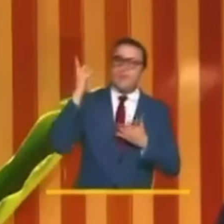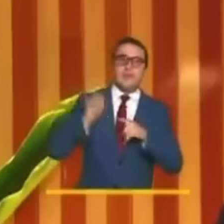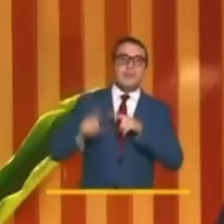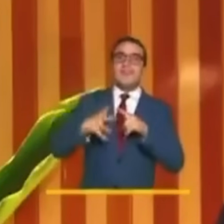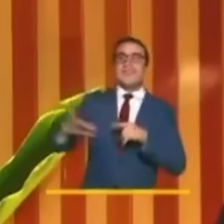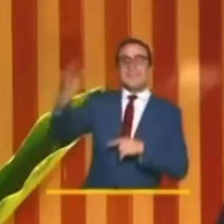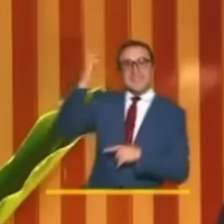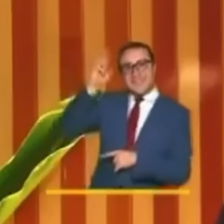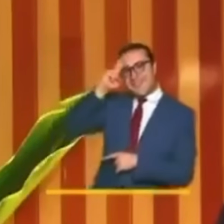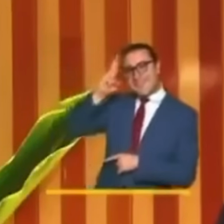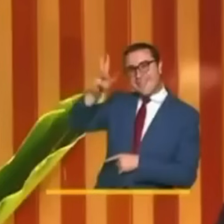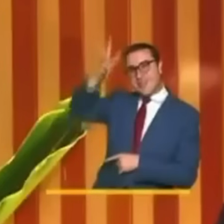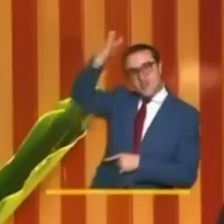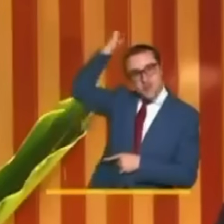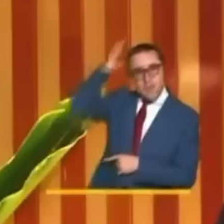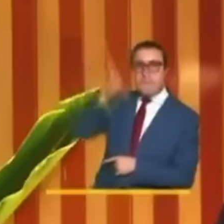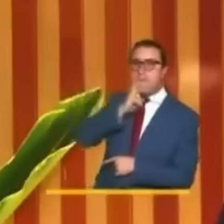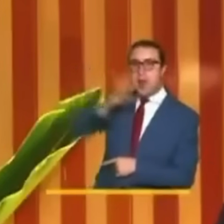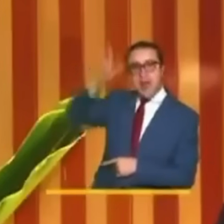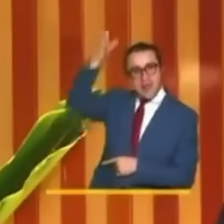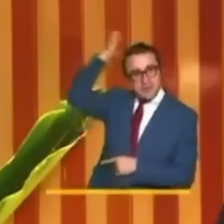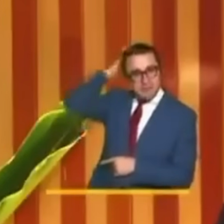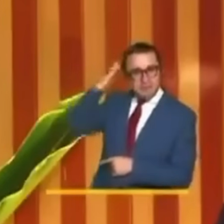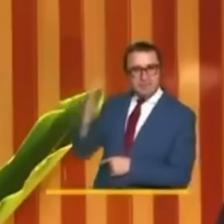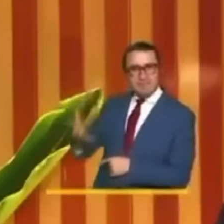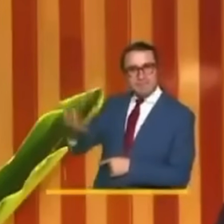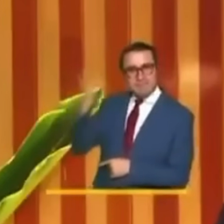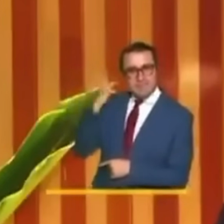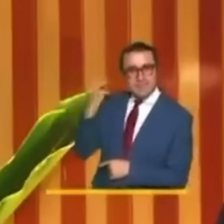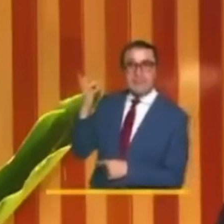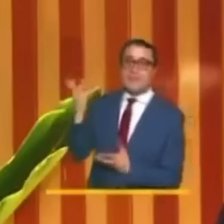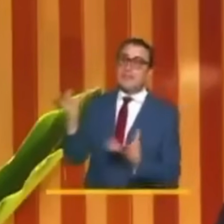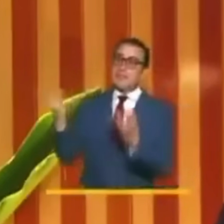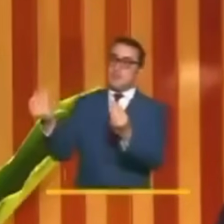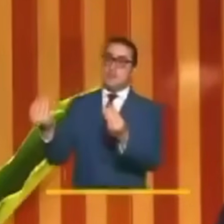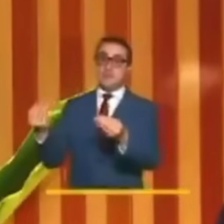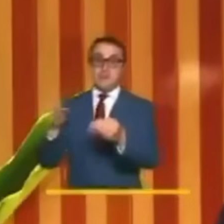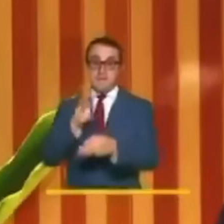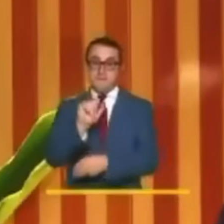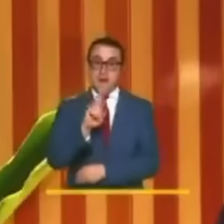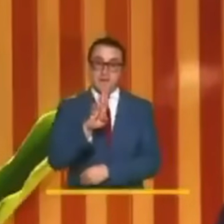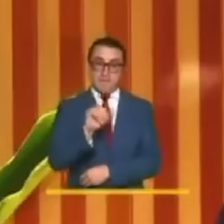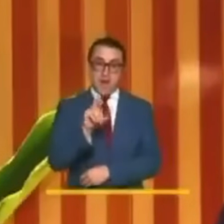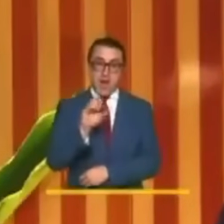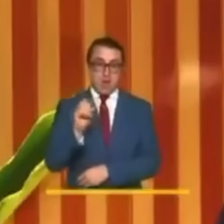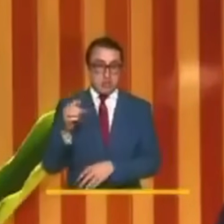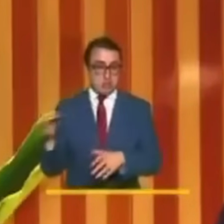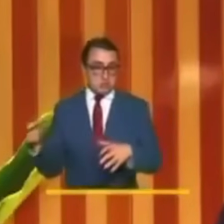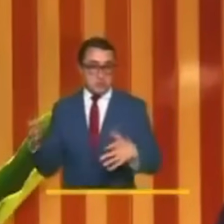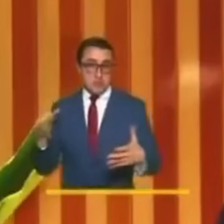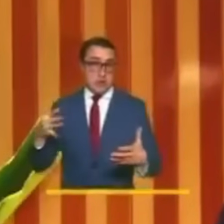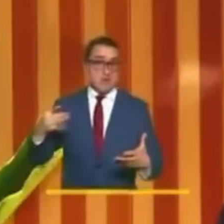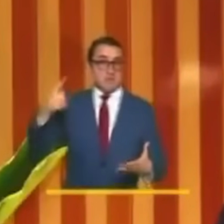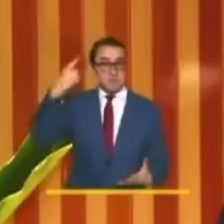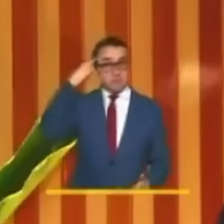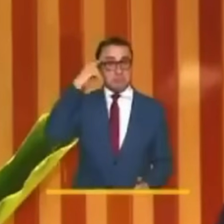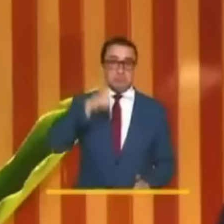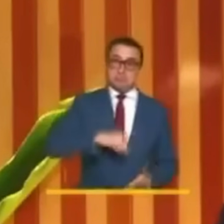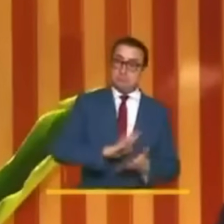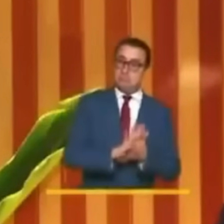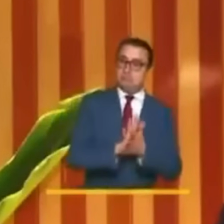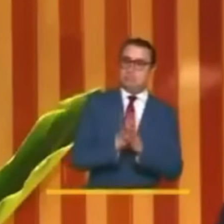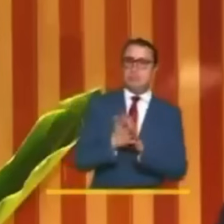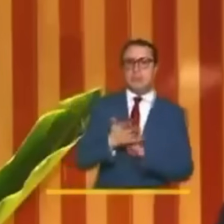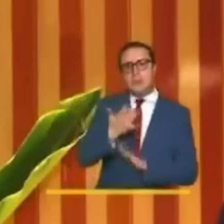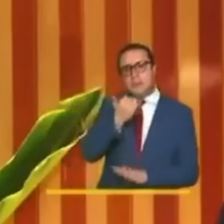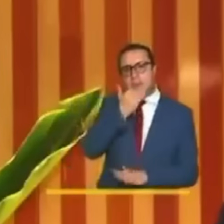Roma, oponiendo a romanos y bárbaros, creyendo que era el fin de la civilización y terminó